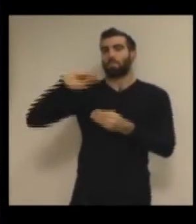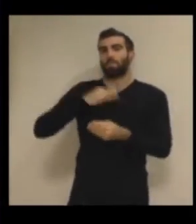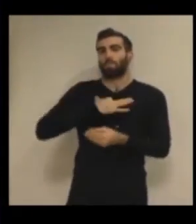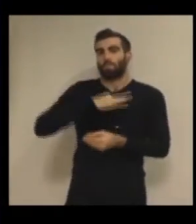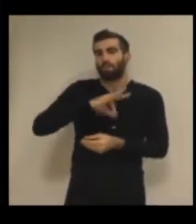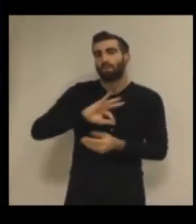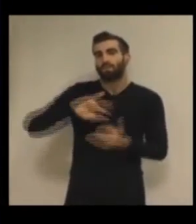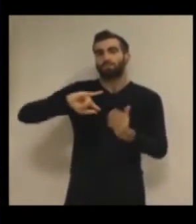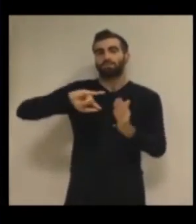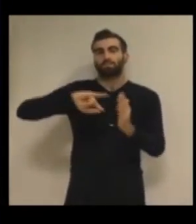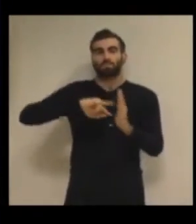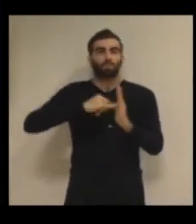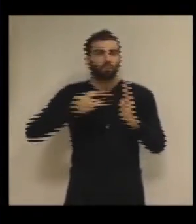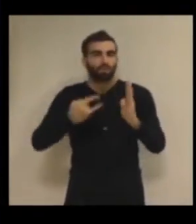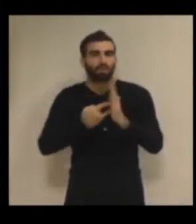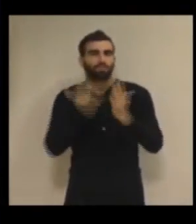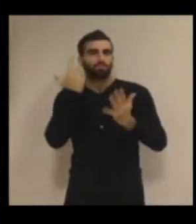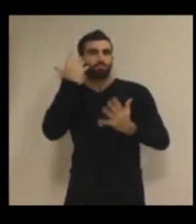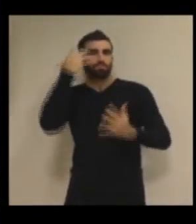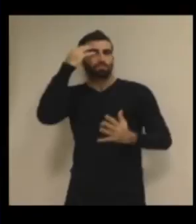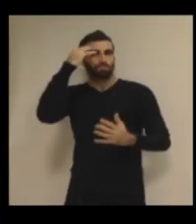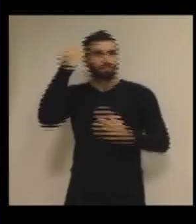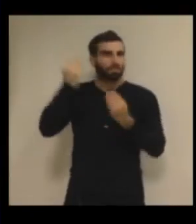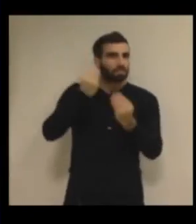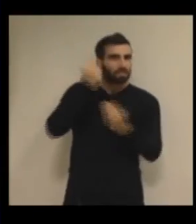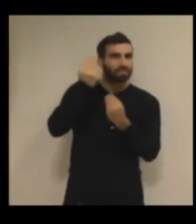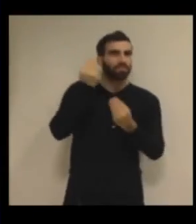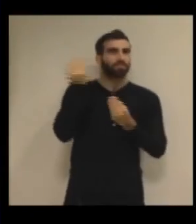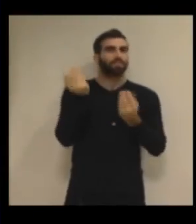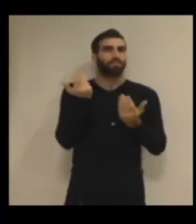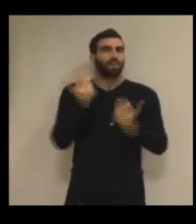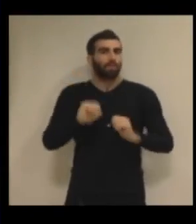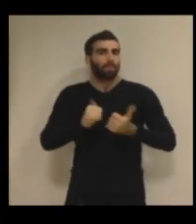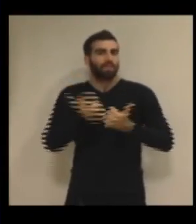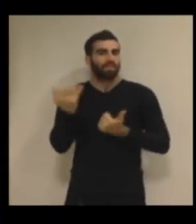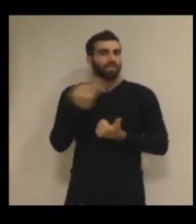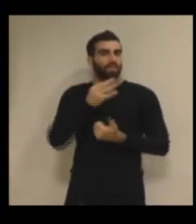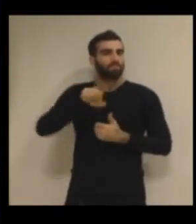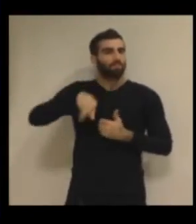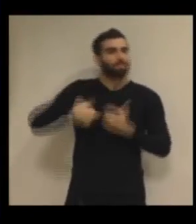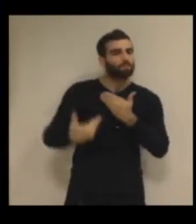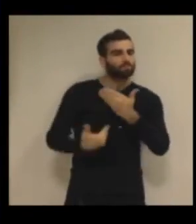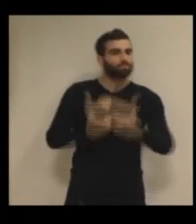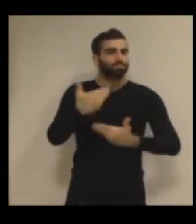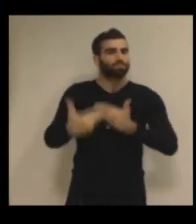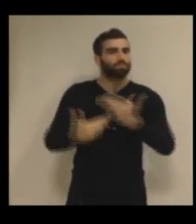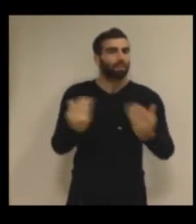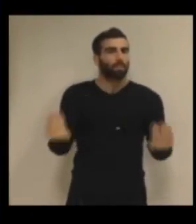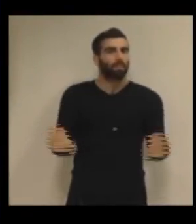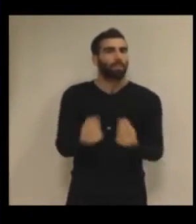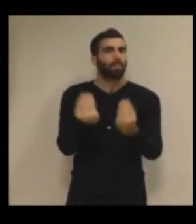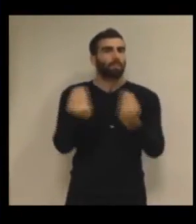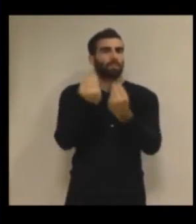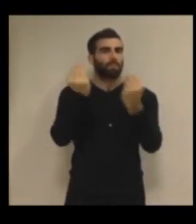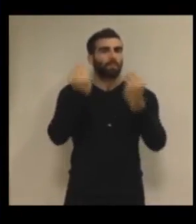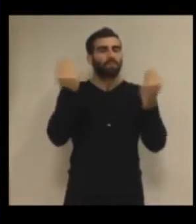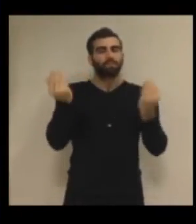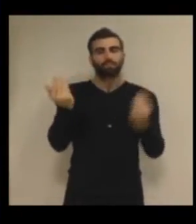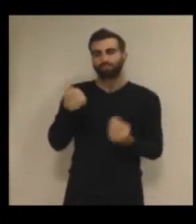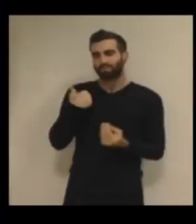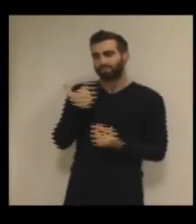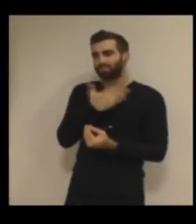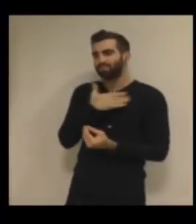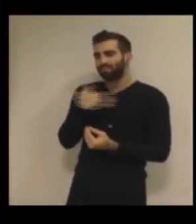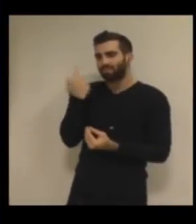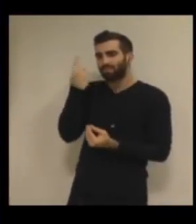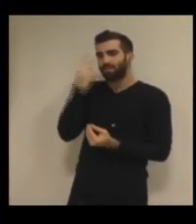las ideas, que no se empiezan, nunca se acaban, ¿no? Y nunca evolucionan. Me gustaría saber cómo se ha gestado exactamente, con un